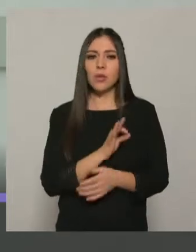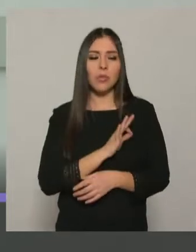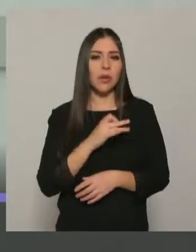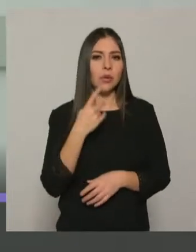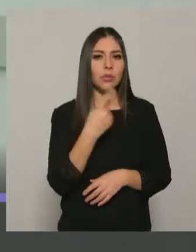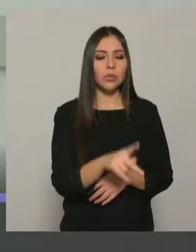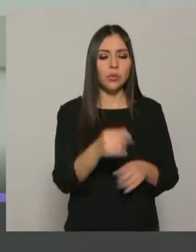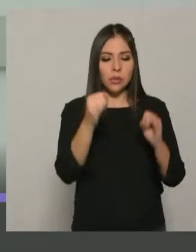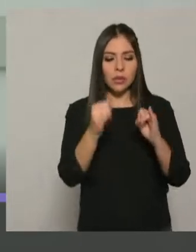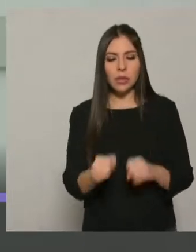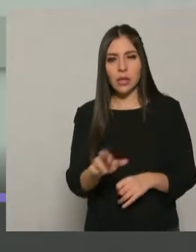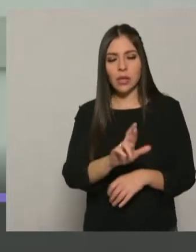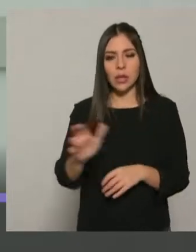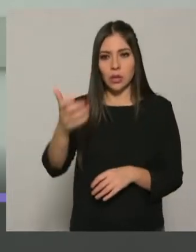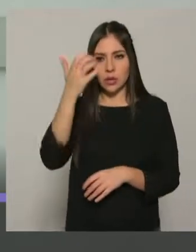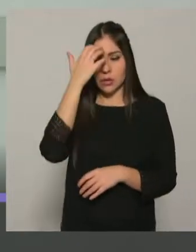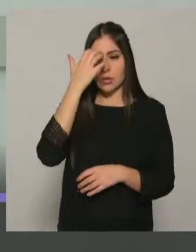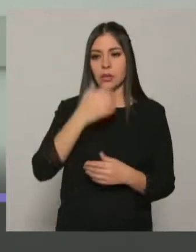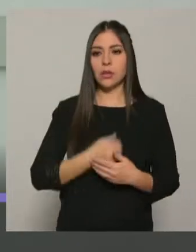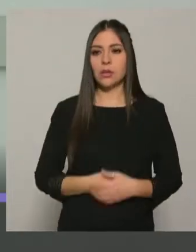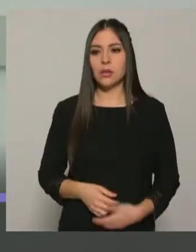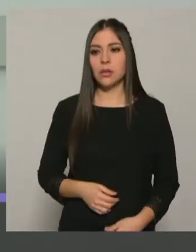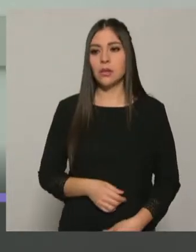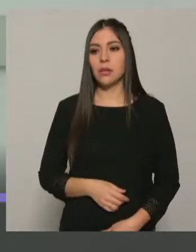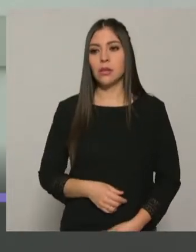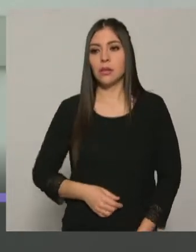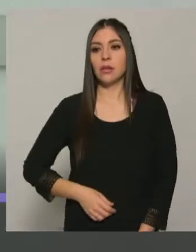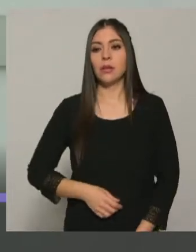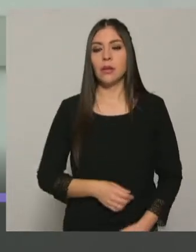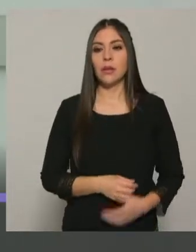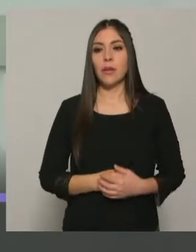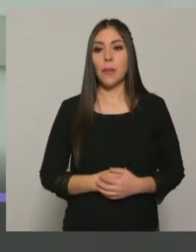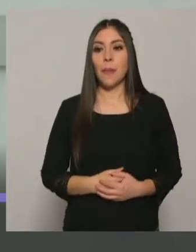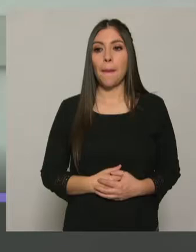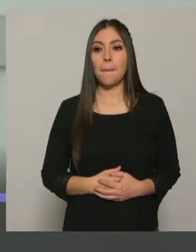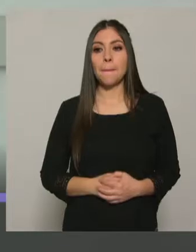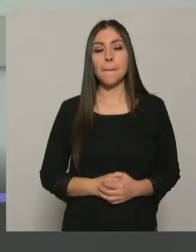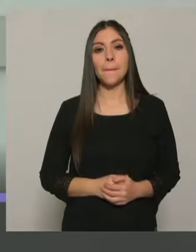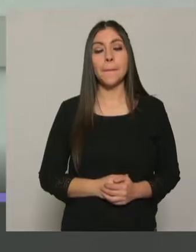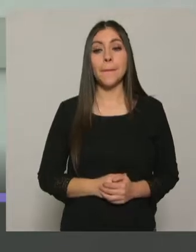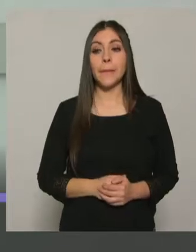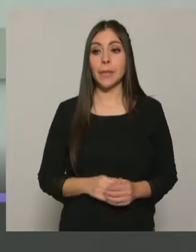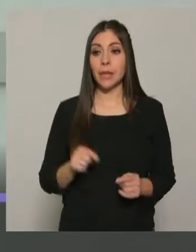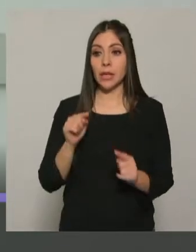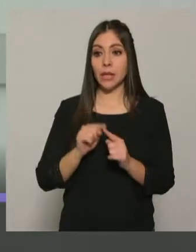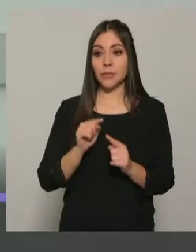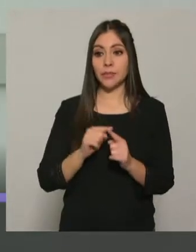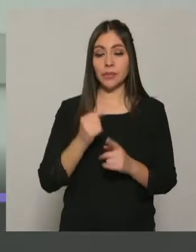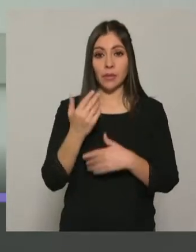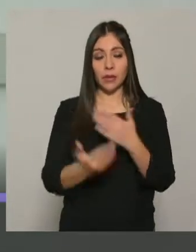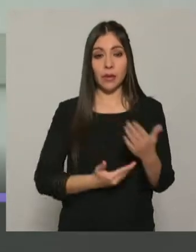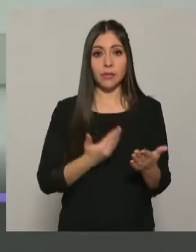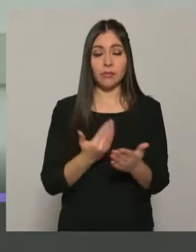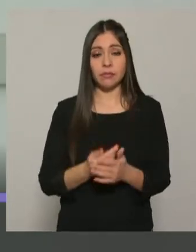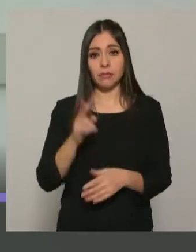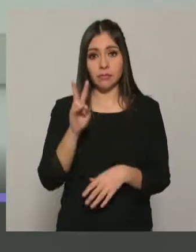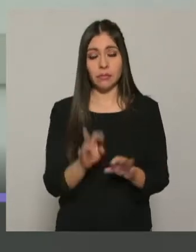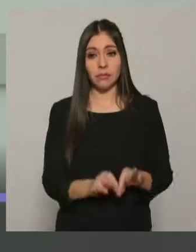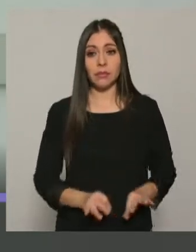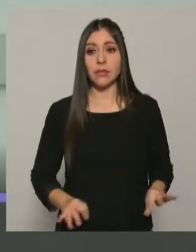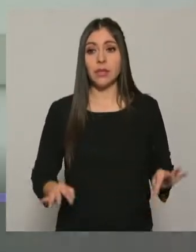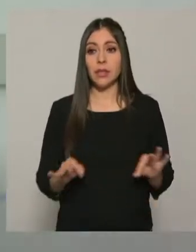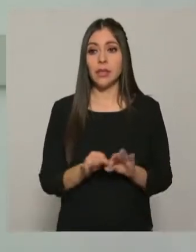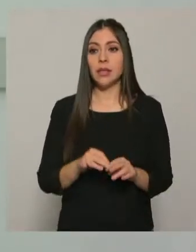identidad, ¿no? Y es muy importante esta iniciativa porque, si nos damos cuenta, el